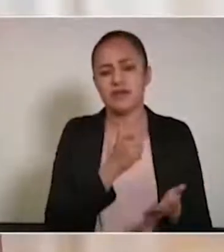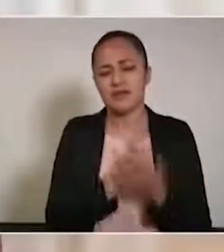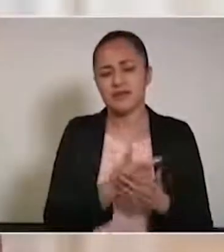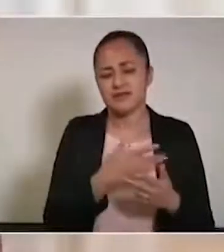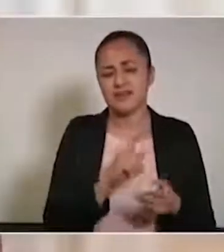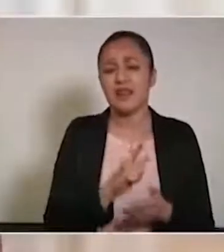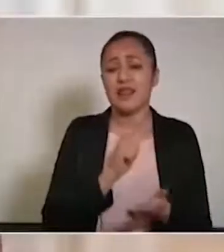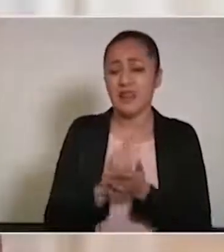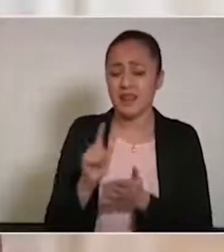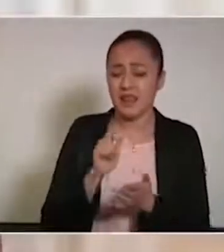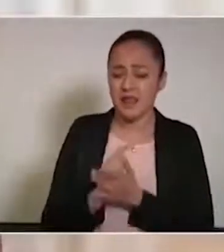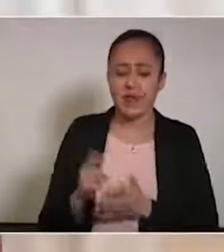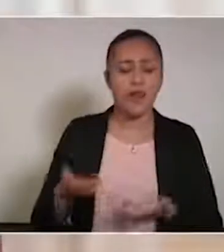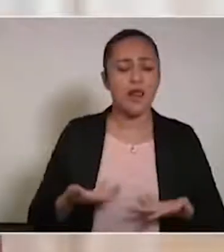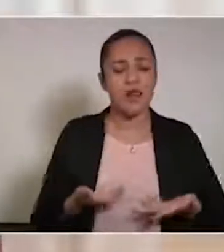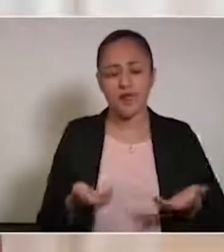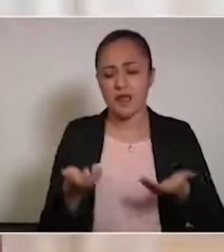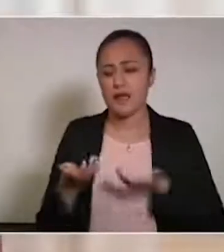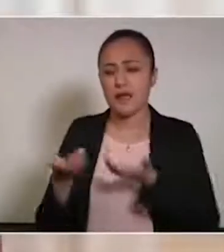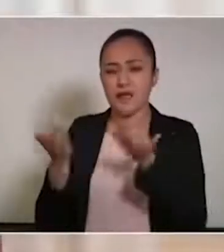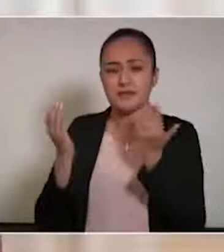limpiando caminos